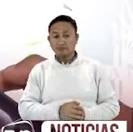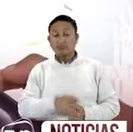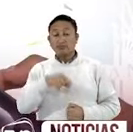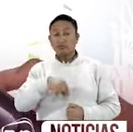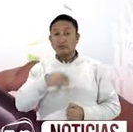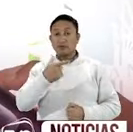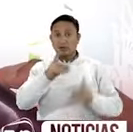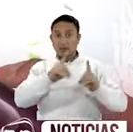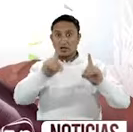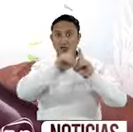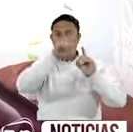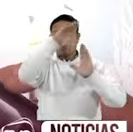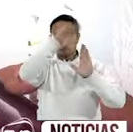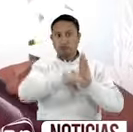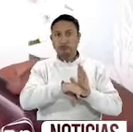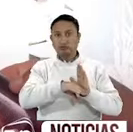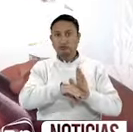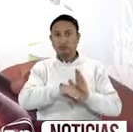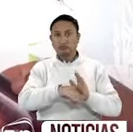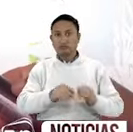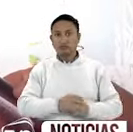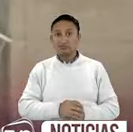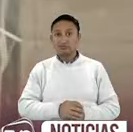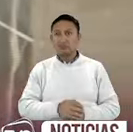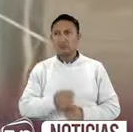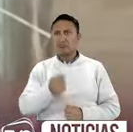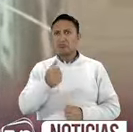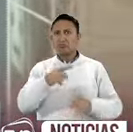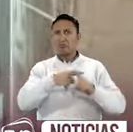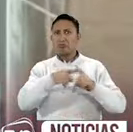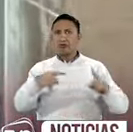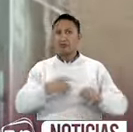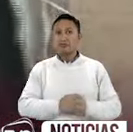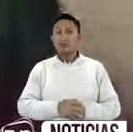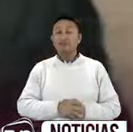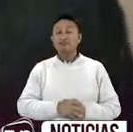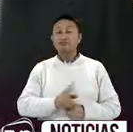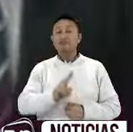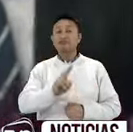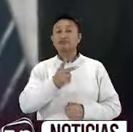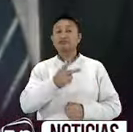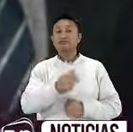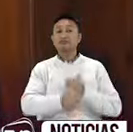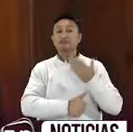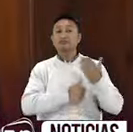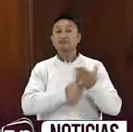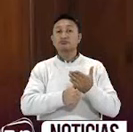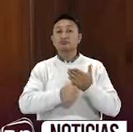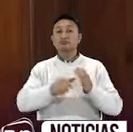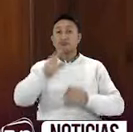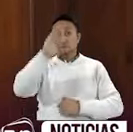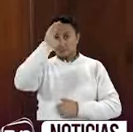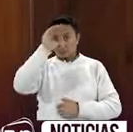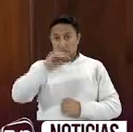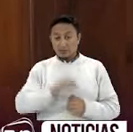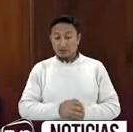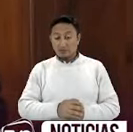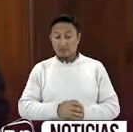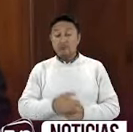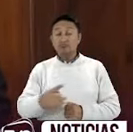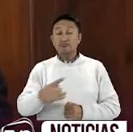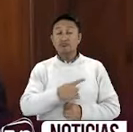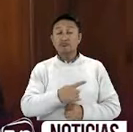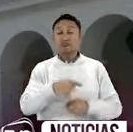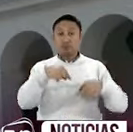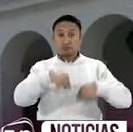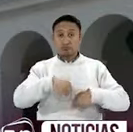reducido, al menos, de la información que tenemos, casi a la mitad. El viceministro de Gobierno, Esteban Torres, señaló que tras la declaratoria de